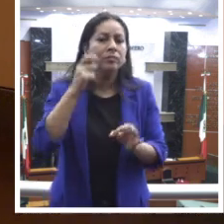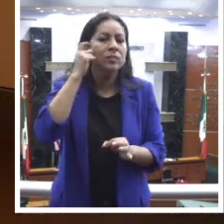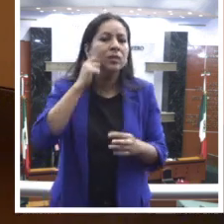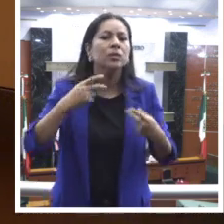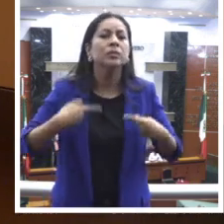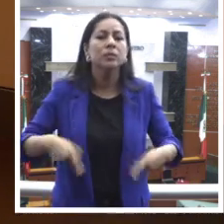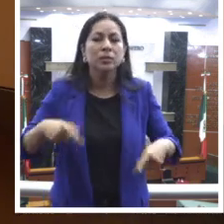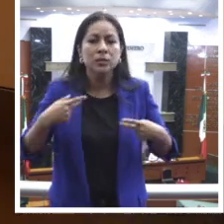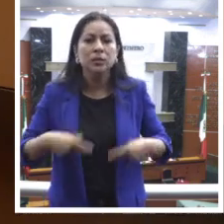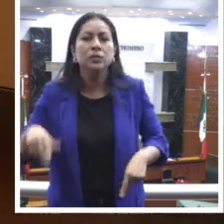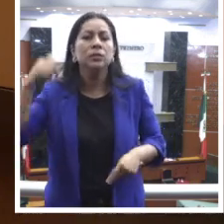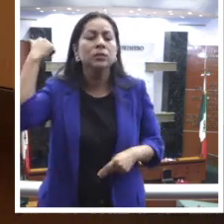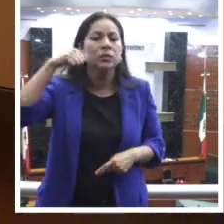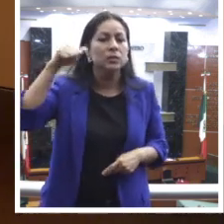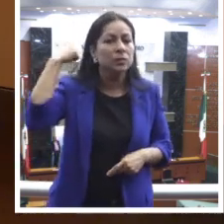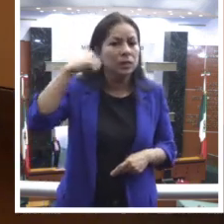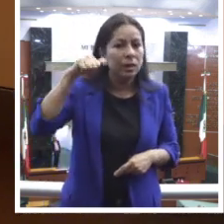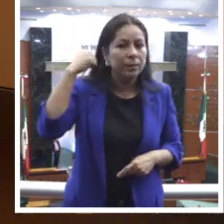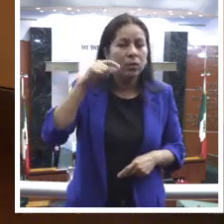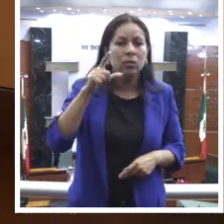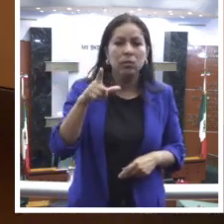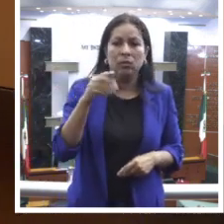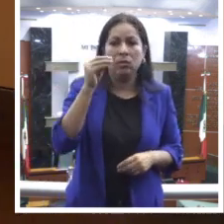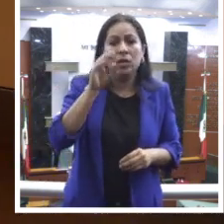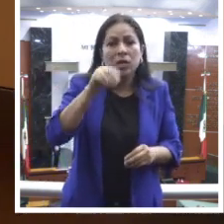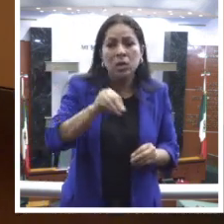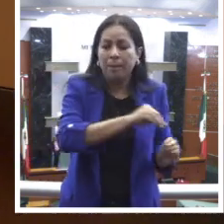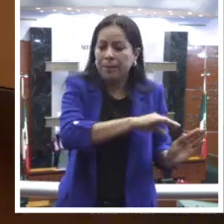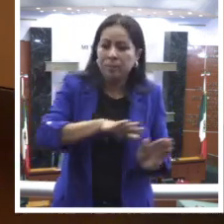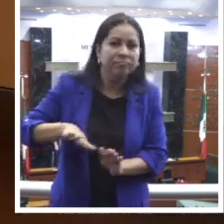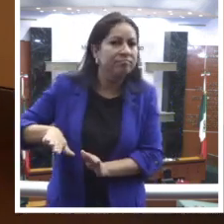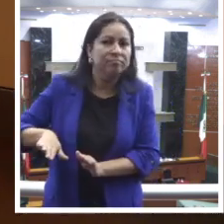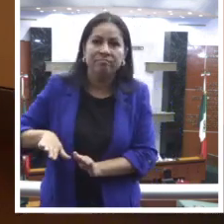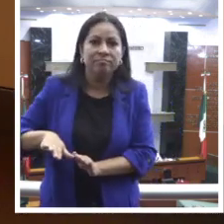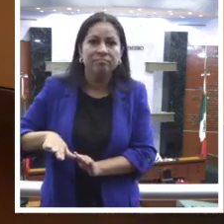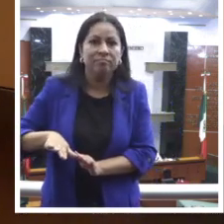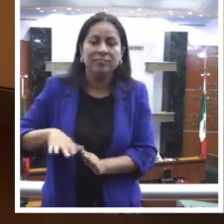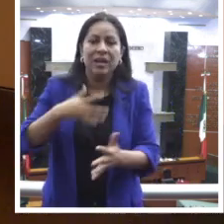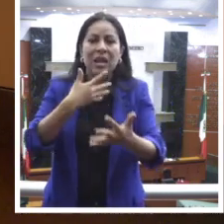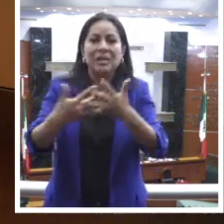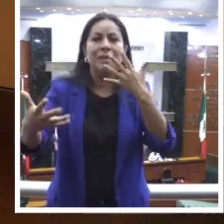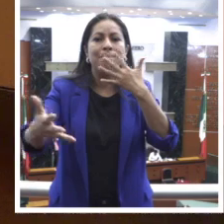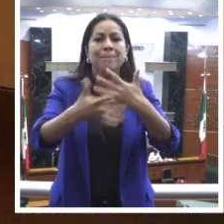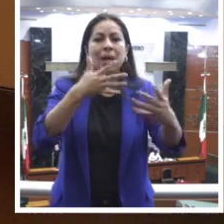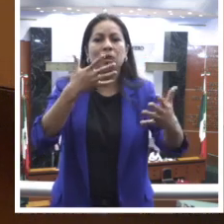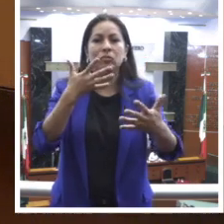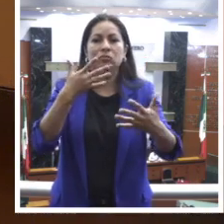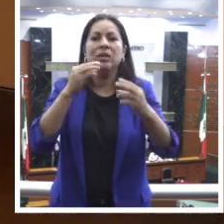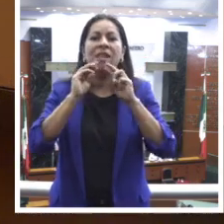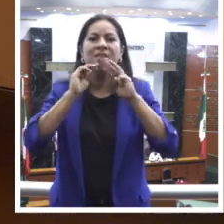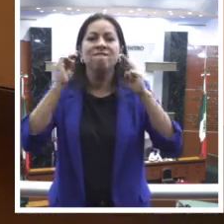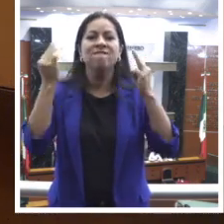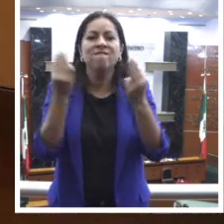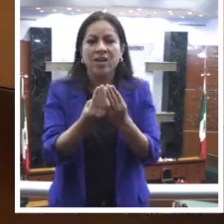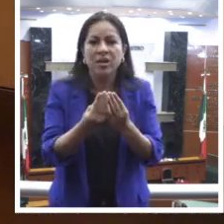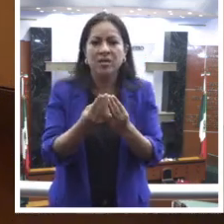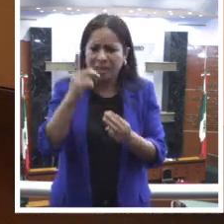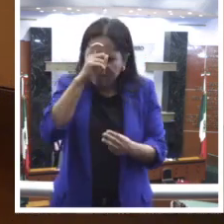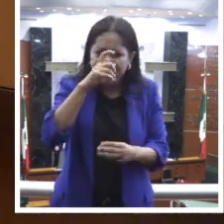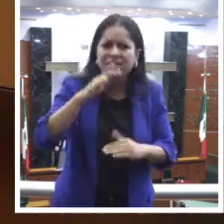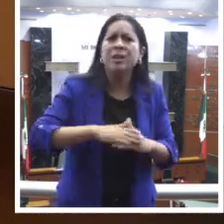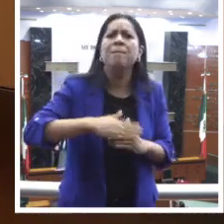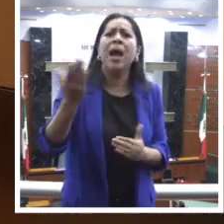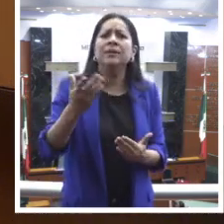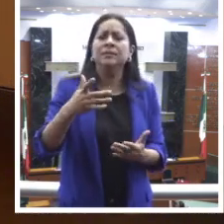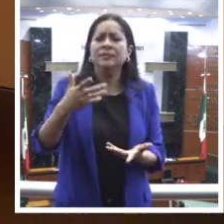con Los acapulqueños y no los dejemos en Las garras de la delincuencia pongámoslas más difícil que